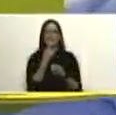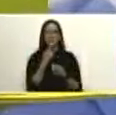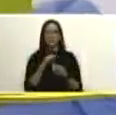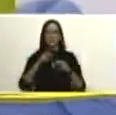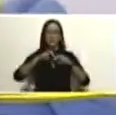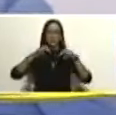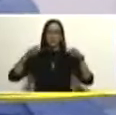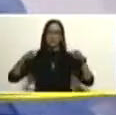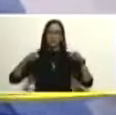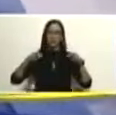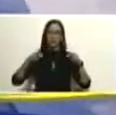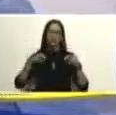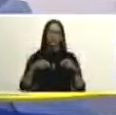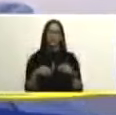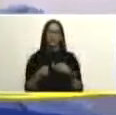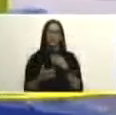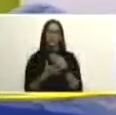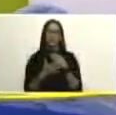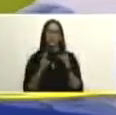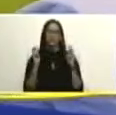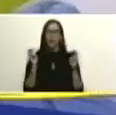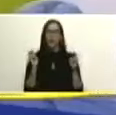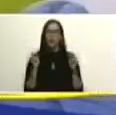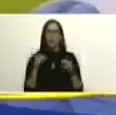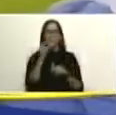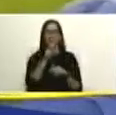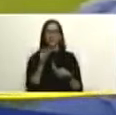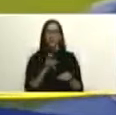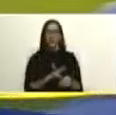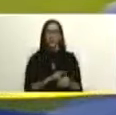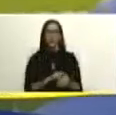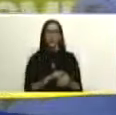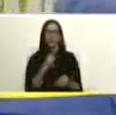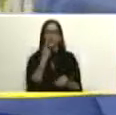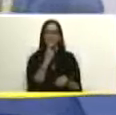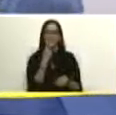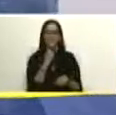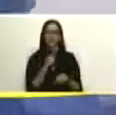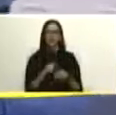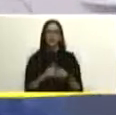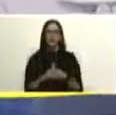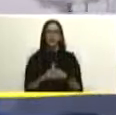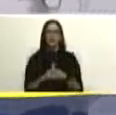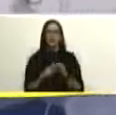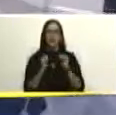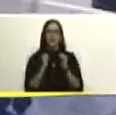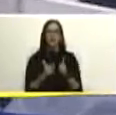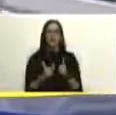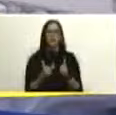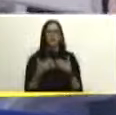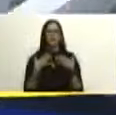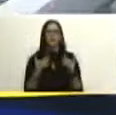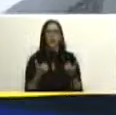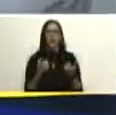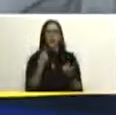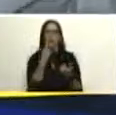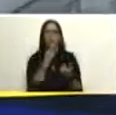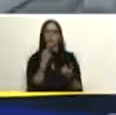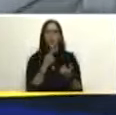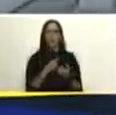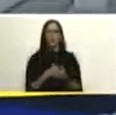de última tecnología, tenemos personal médico odontológico que comienza esa salud bucal, esa